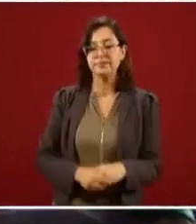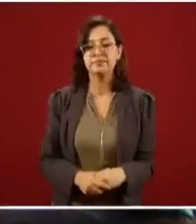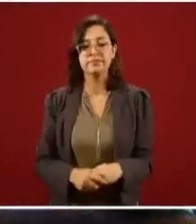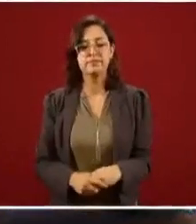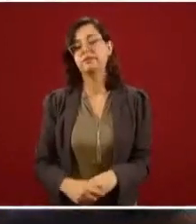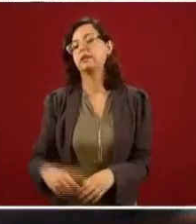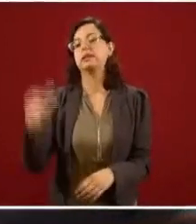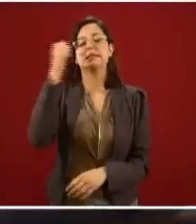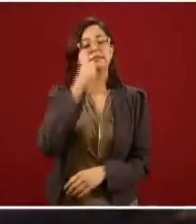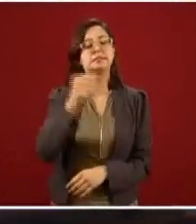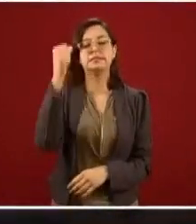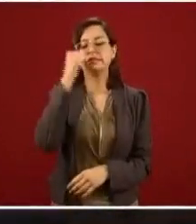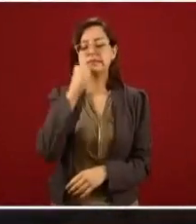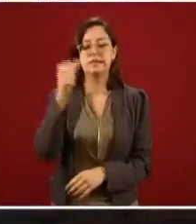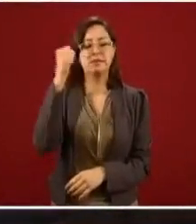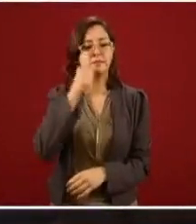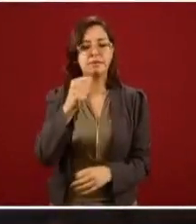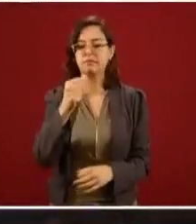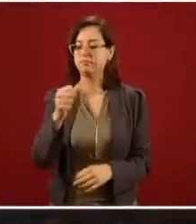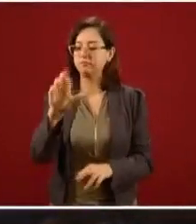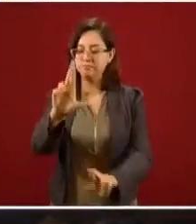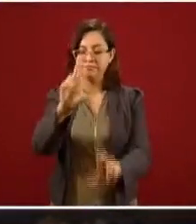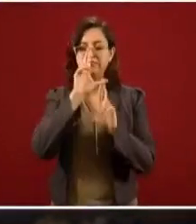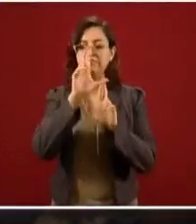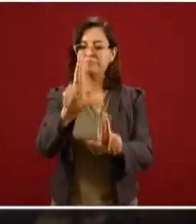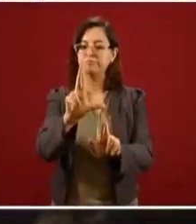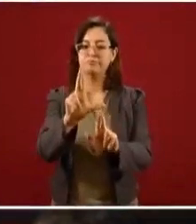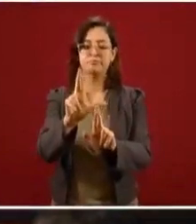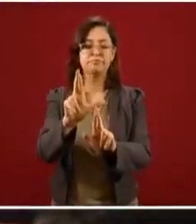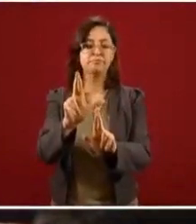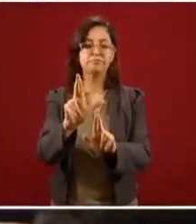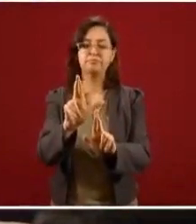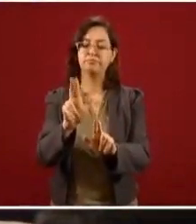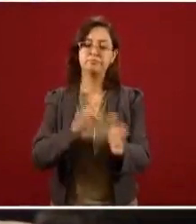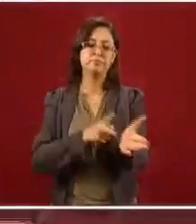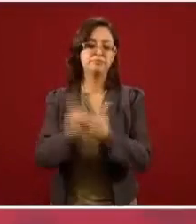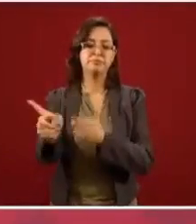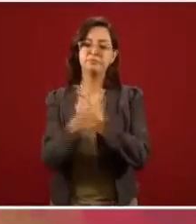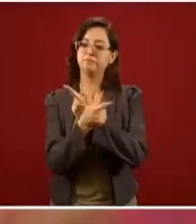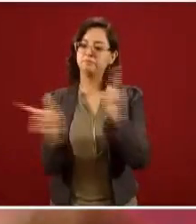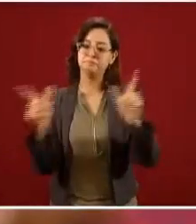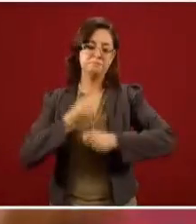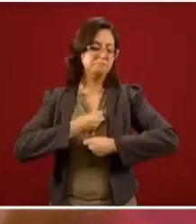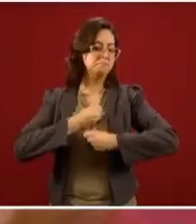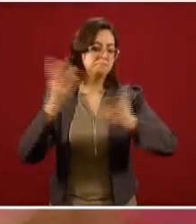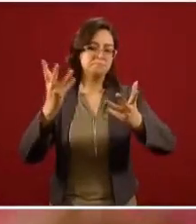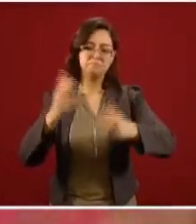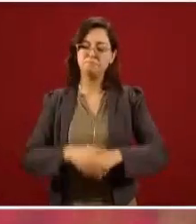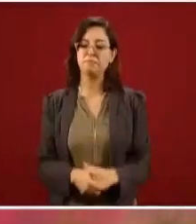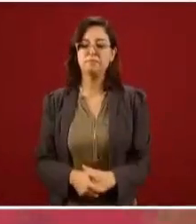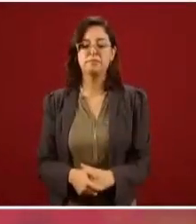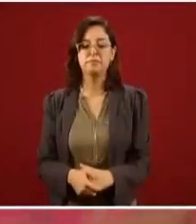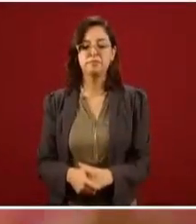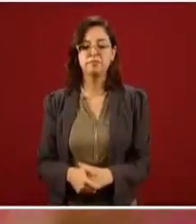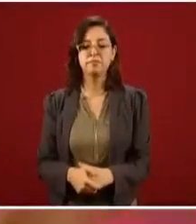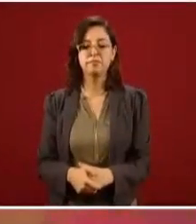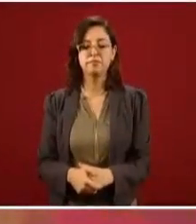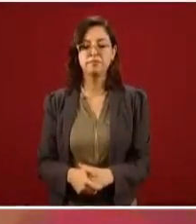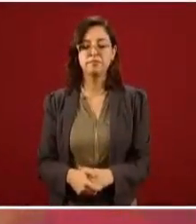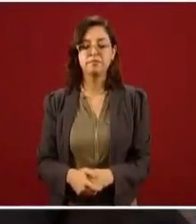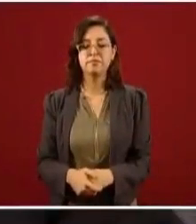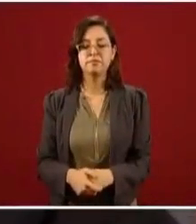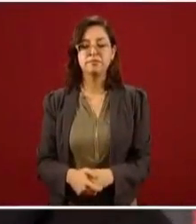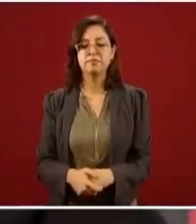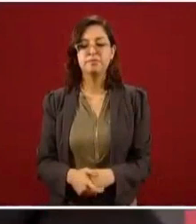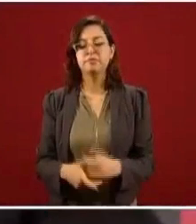respetar siempre, ¿sí?, el derecho a la libre manifestación de las ideas y no